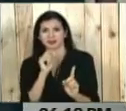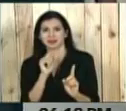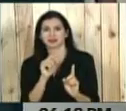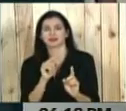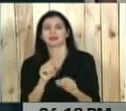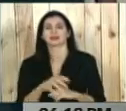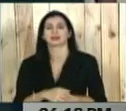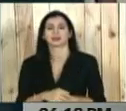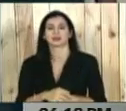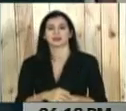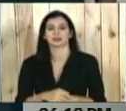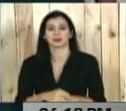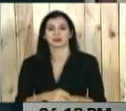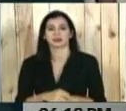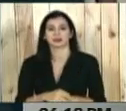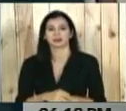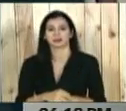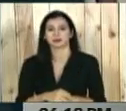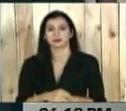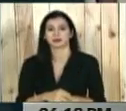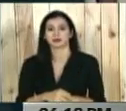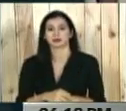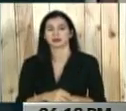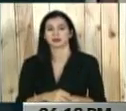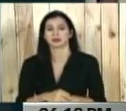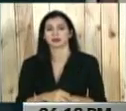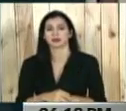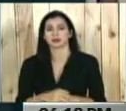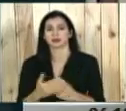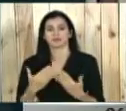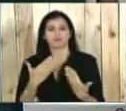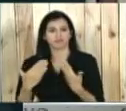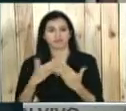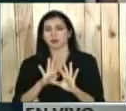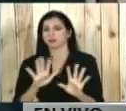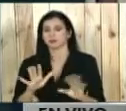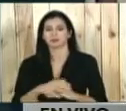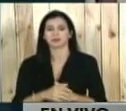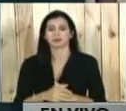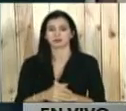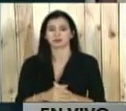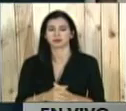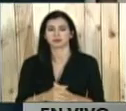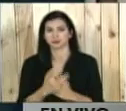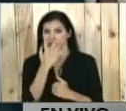se ha dado esa visita, esa conversación,